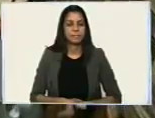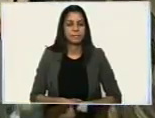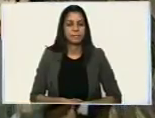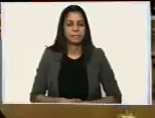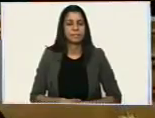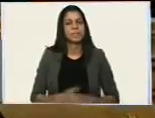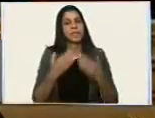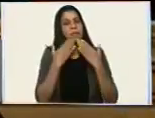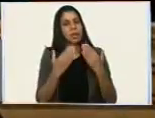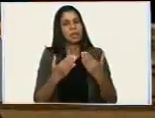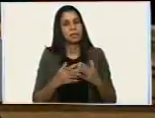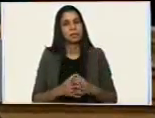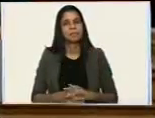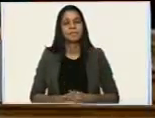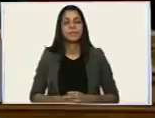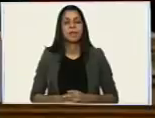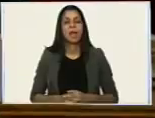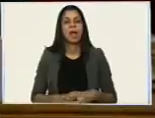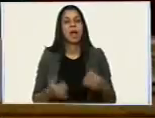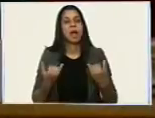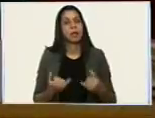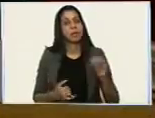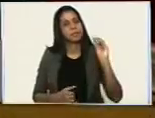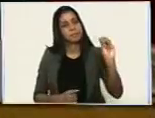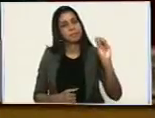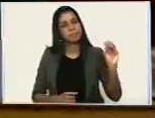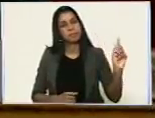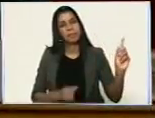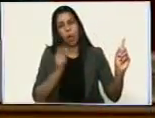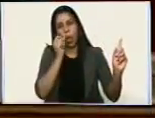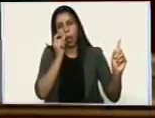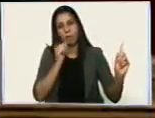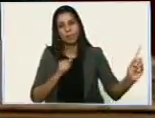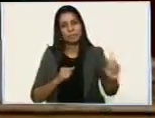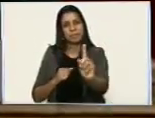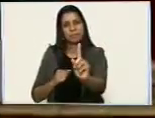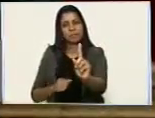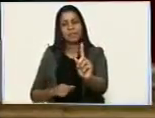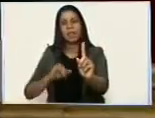Muchas gracias. Tiene la palabra el constituyente Jesús Farías.